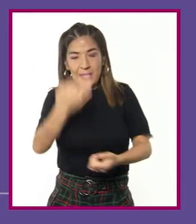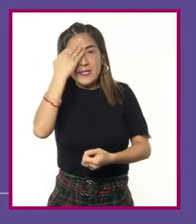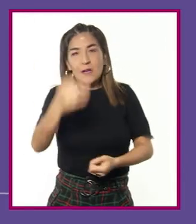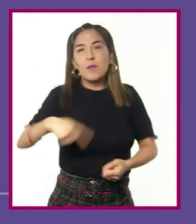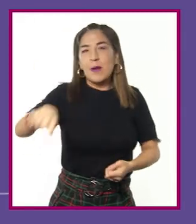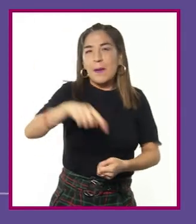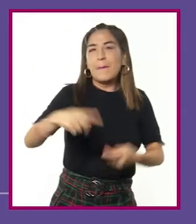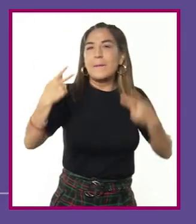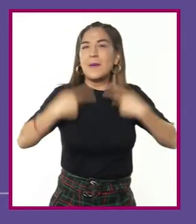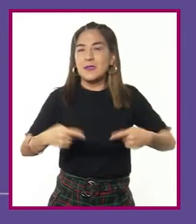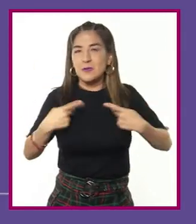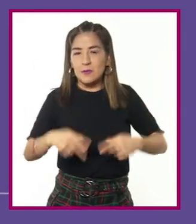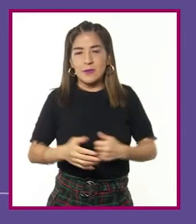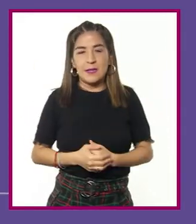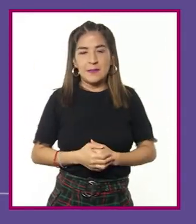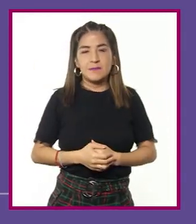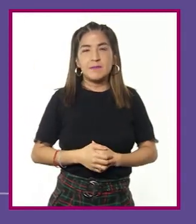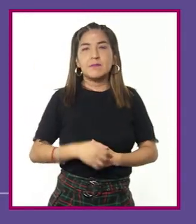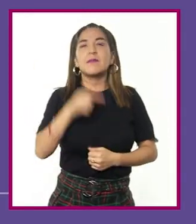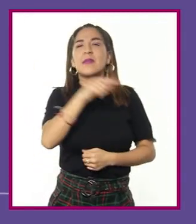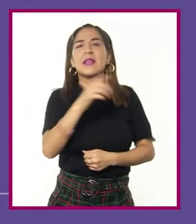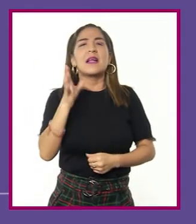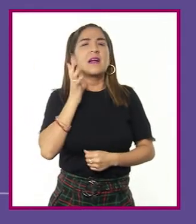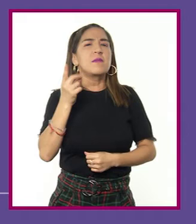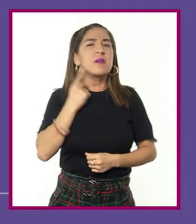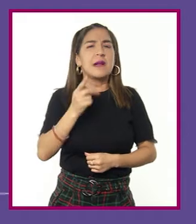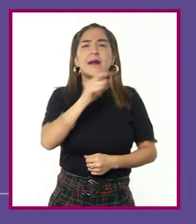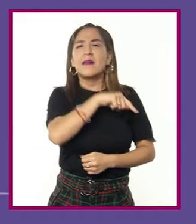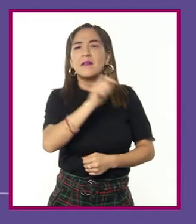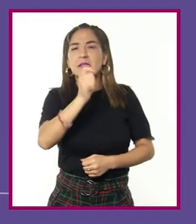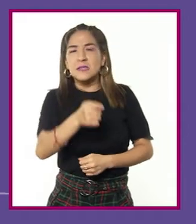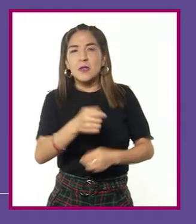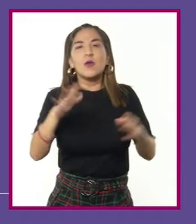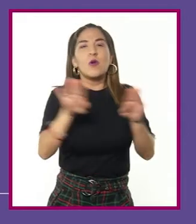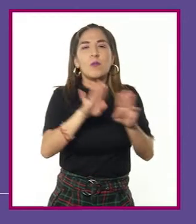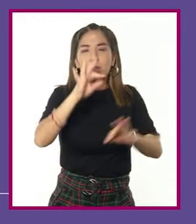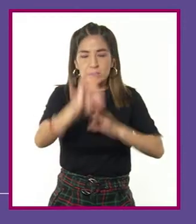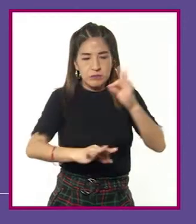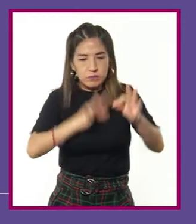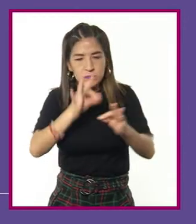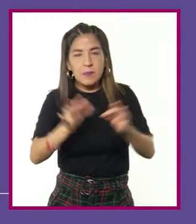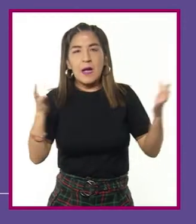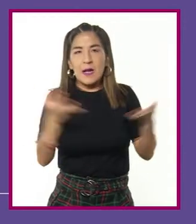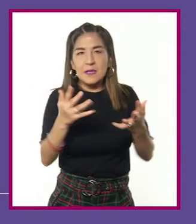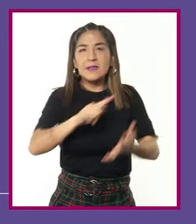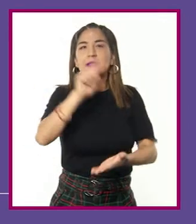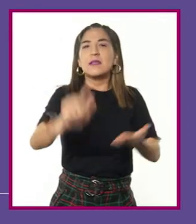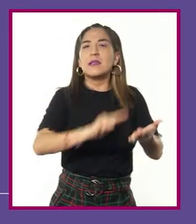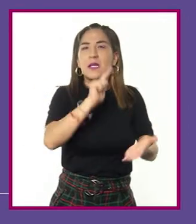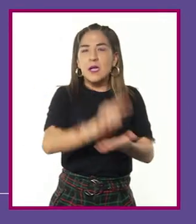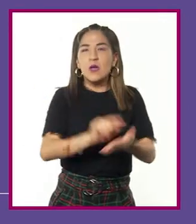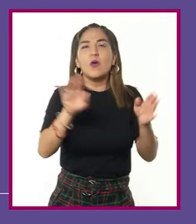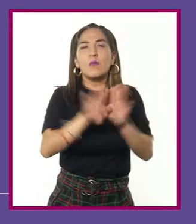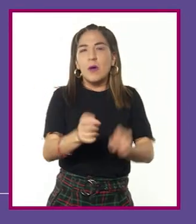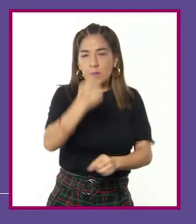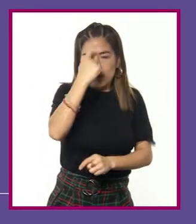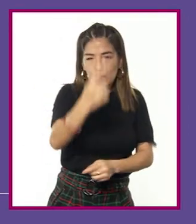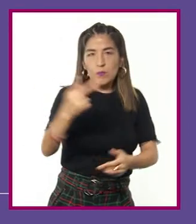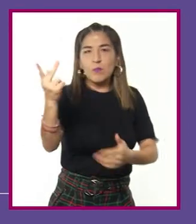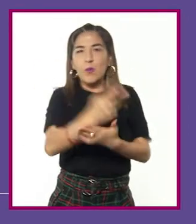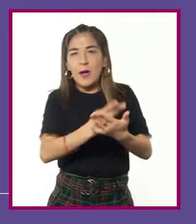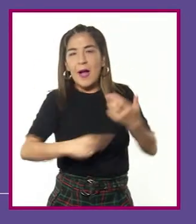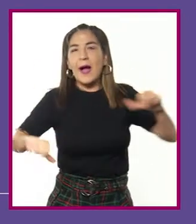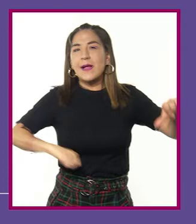población. Poder ejecutivo. Le corresponde hacer cumplir las leyes mediante la creación de programas